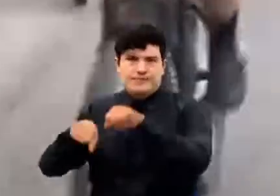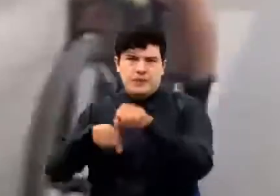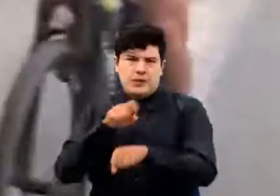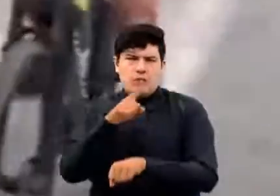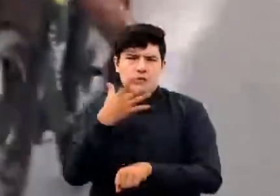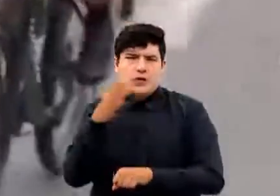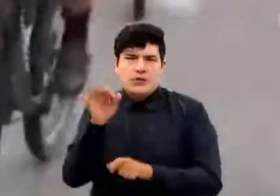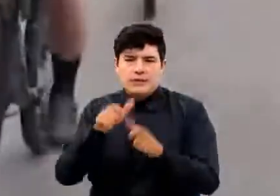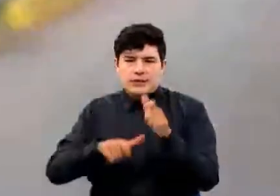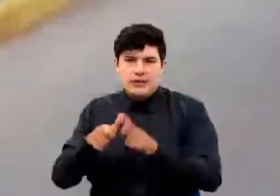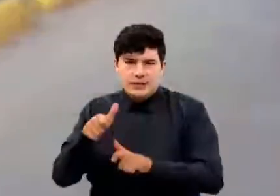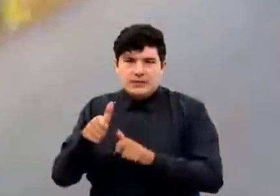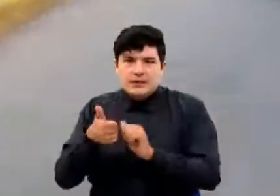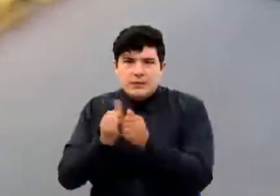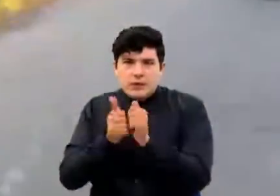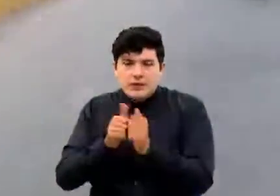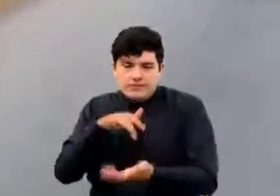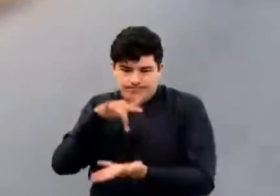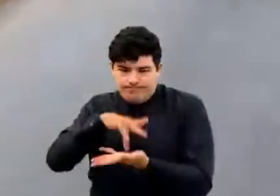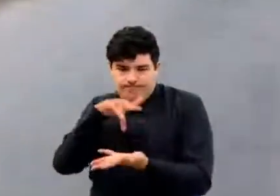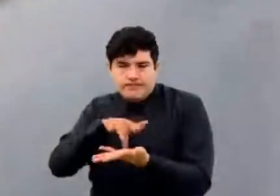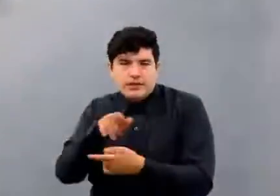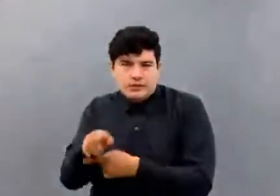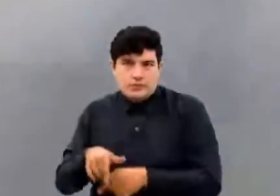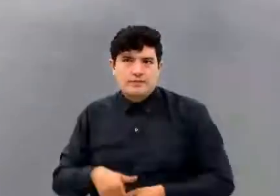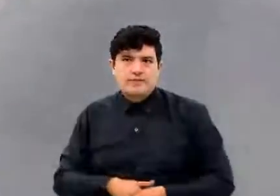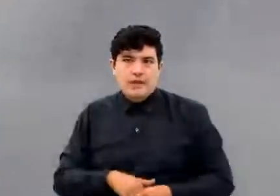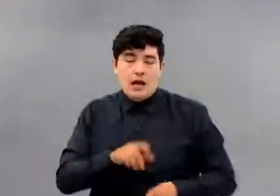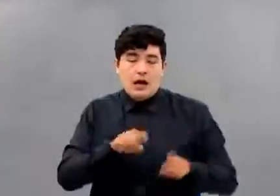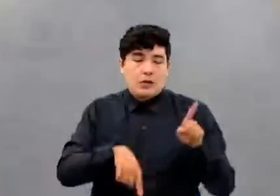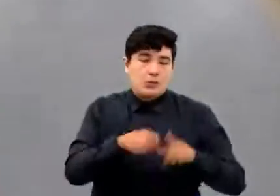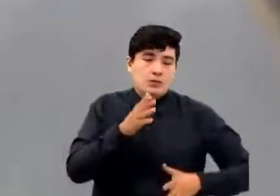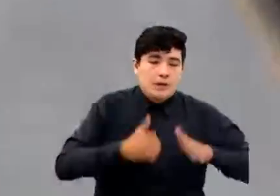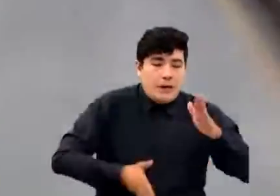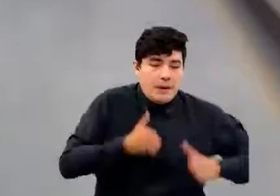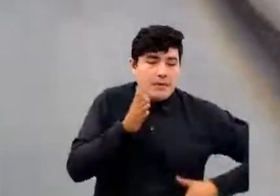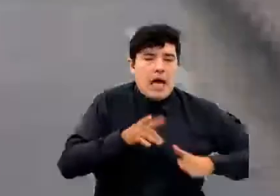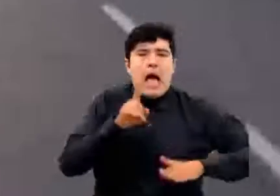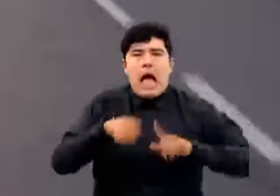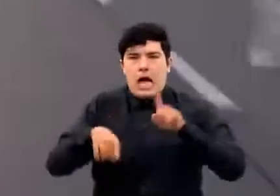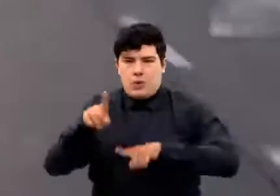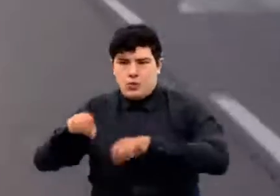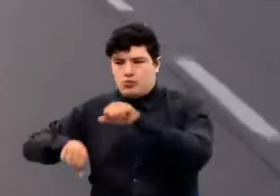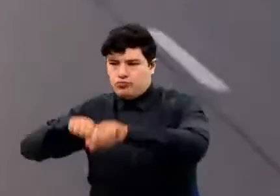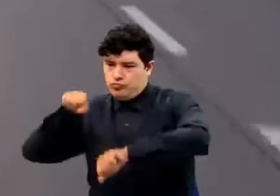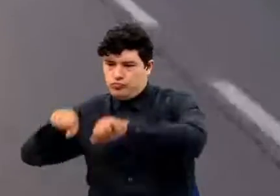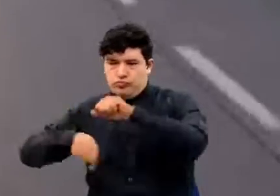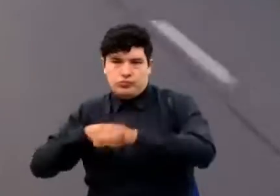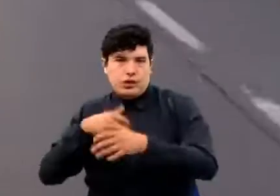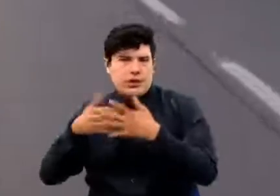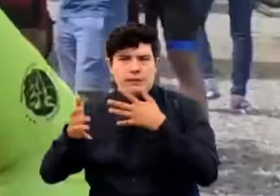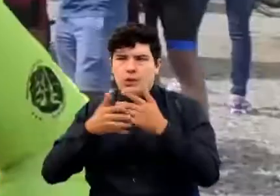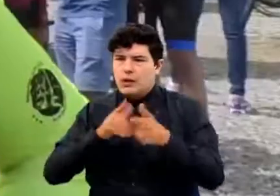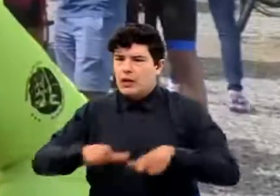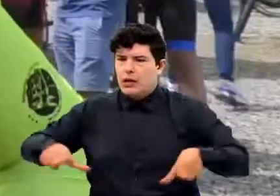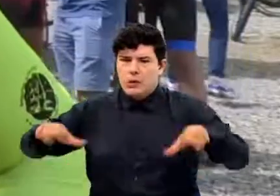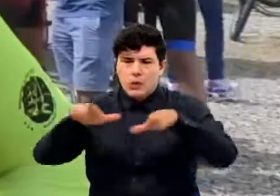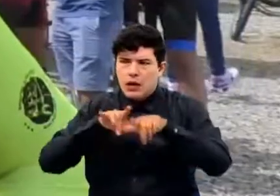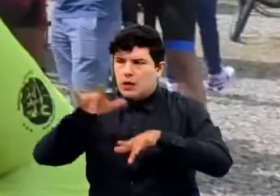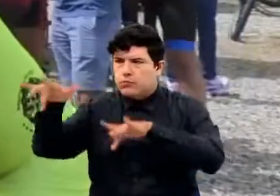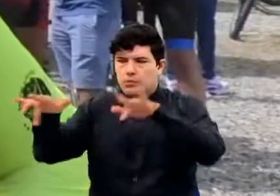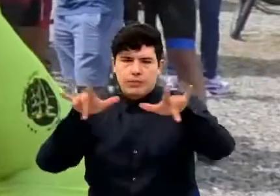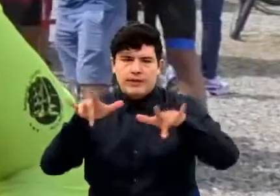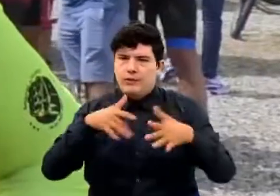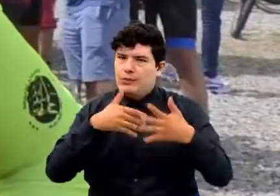región. Madrugaron, corrieron y otros encima de la bicicleta pedalearon por llegar a la meta, sin importar el lugar.